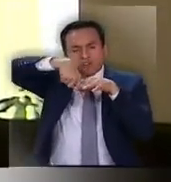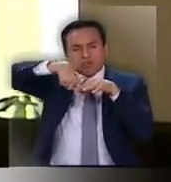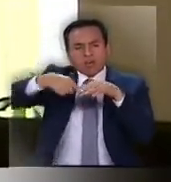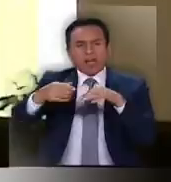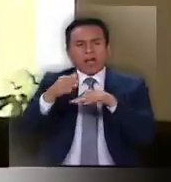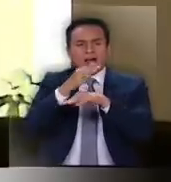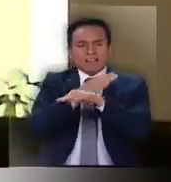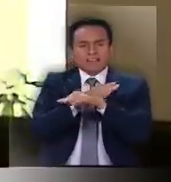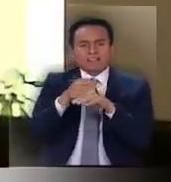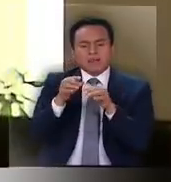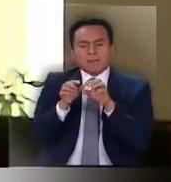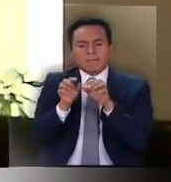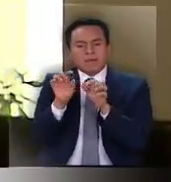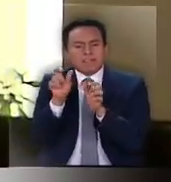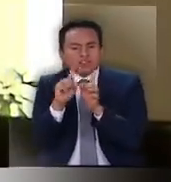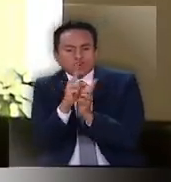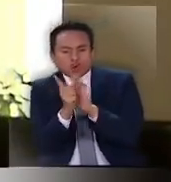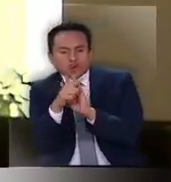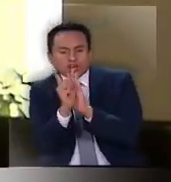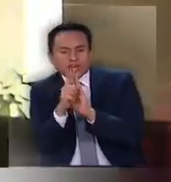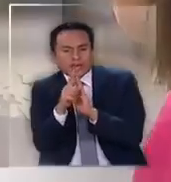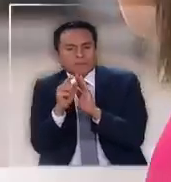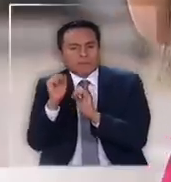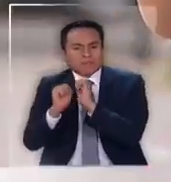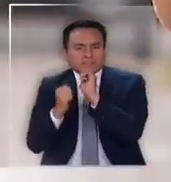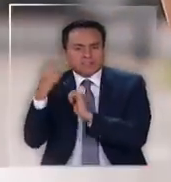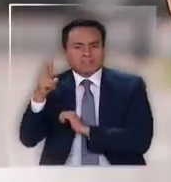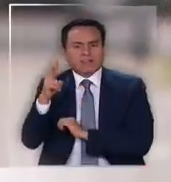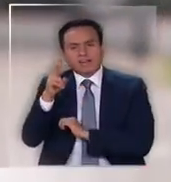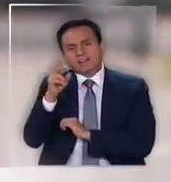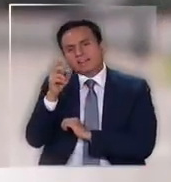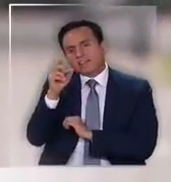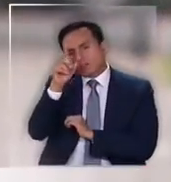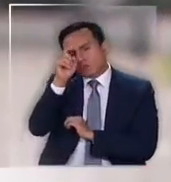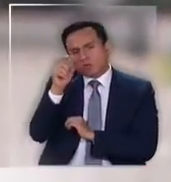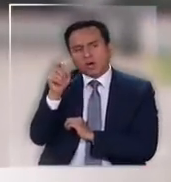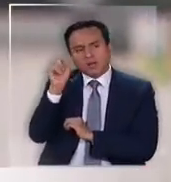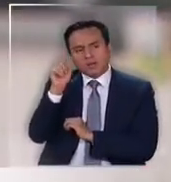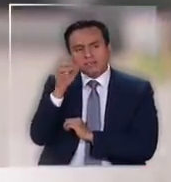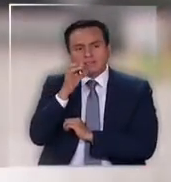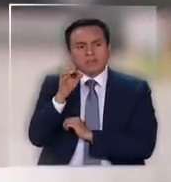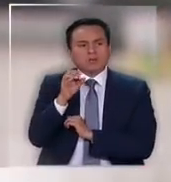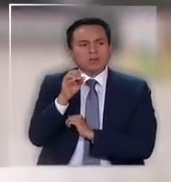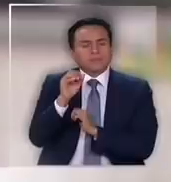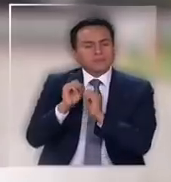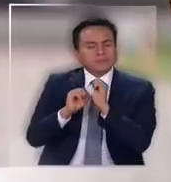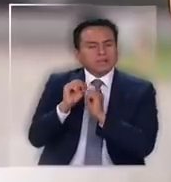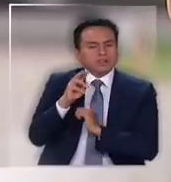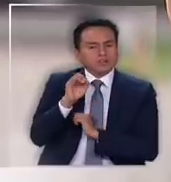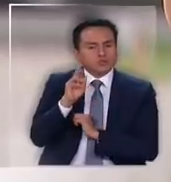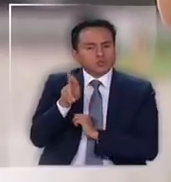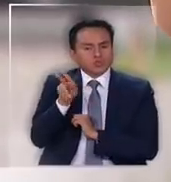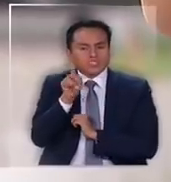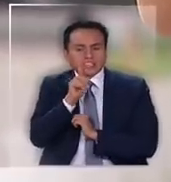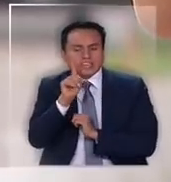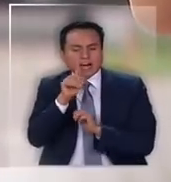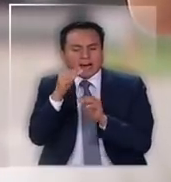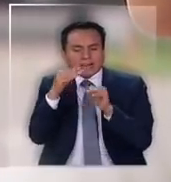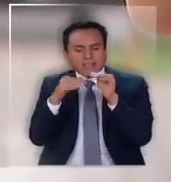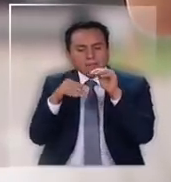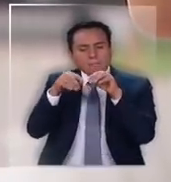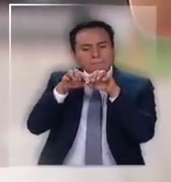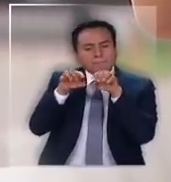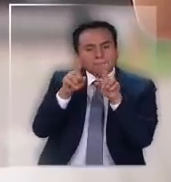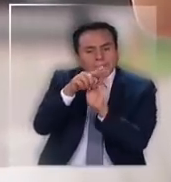antes del medidor de la empresa del sanatorio alemán. La responsabilidad de Gasur llega hasta el medidor, por lo tanto, antes